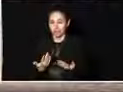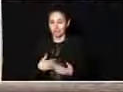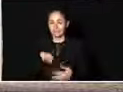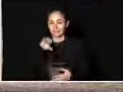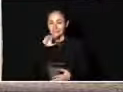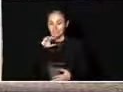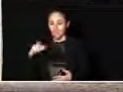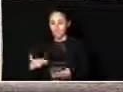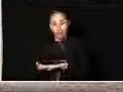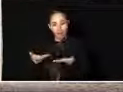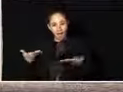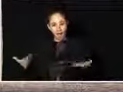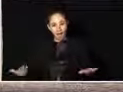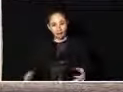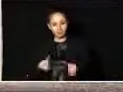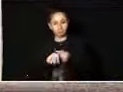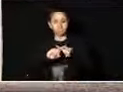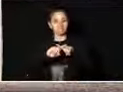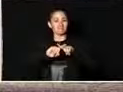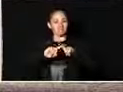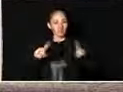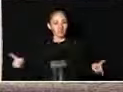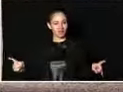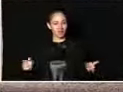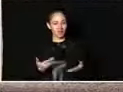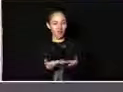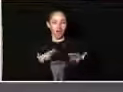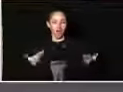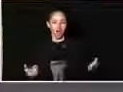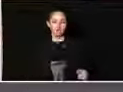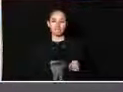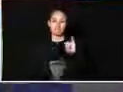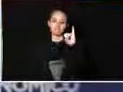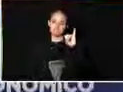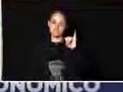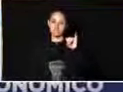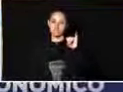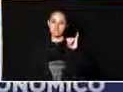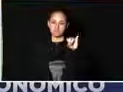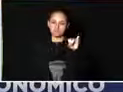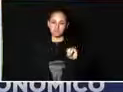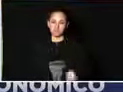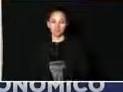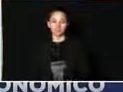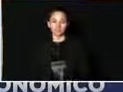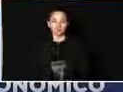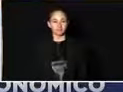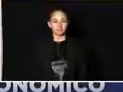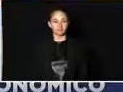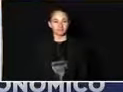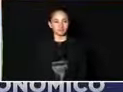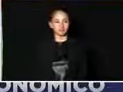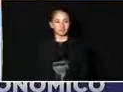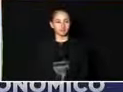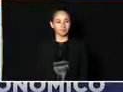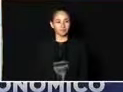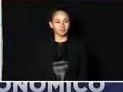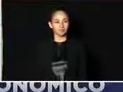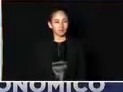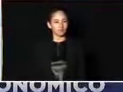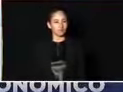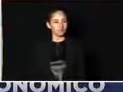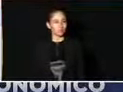tecnológica, como es la creación, en un par de semanas colocamos la primera piedra en Ciudad Juárez, del Centro